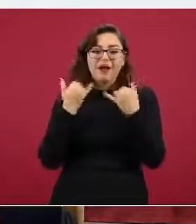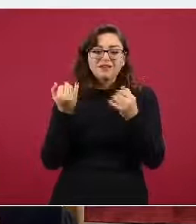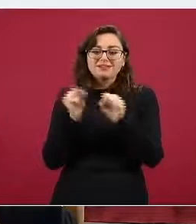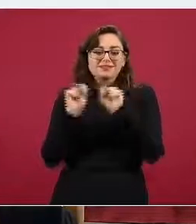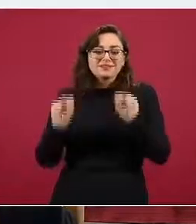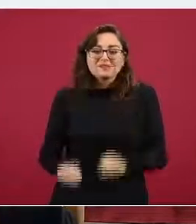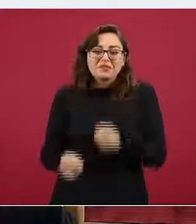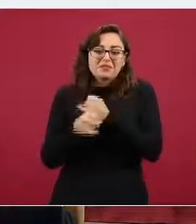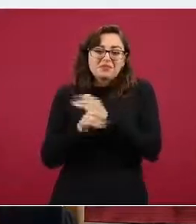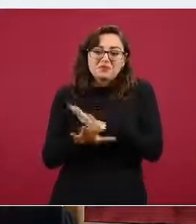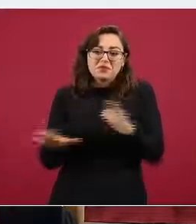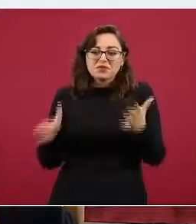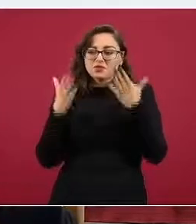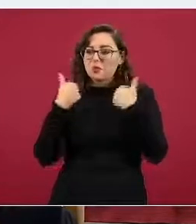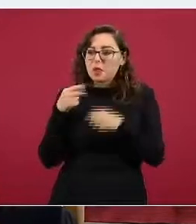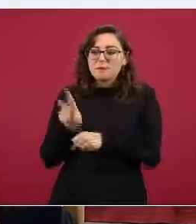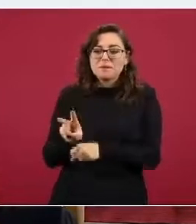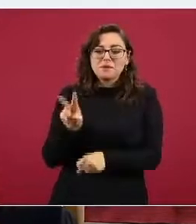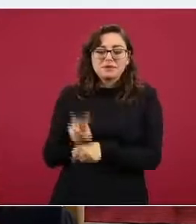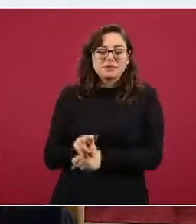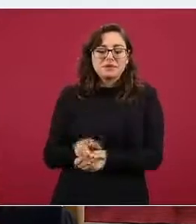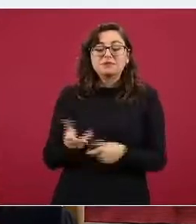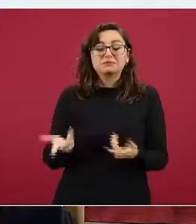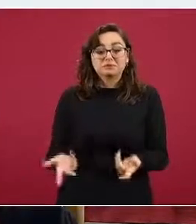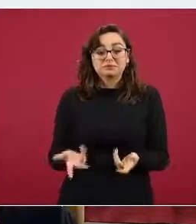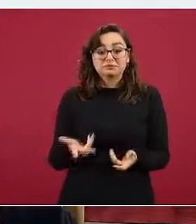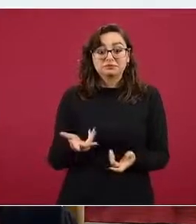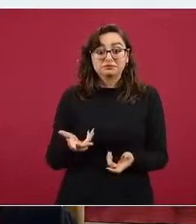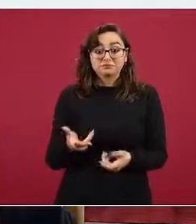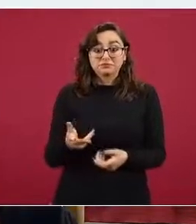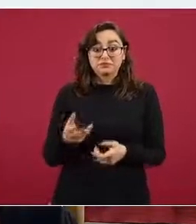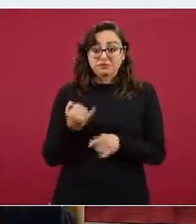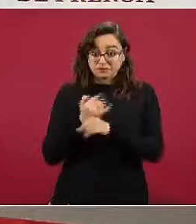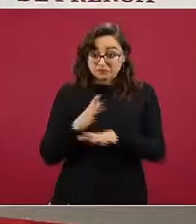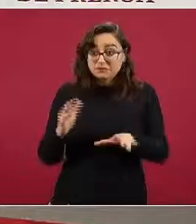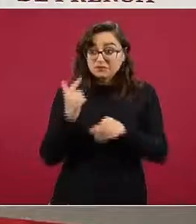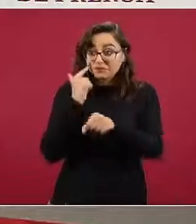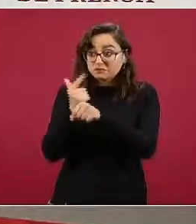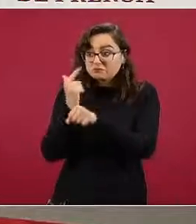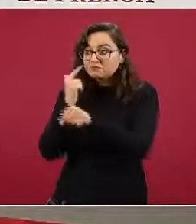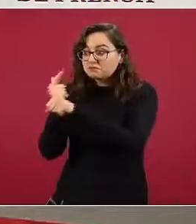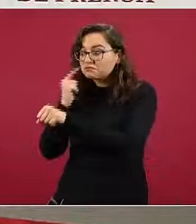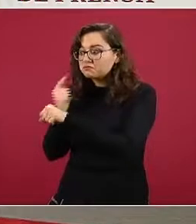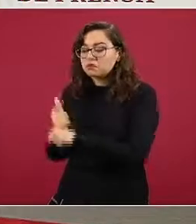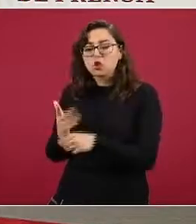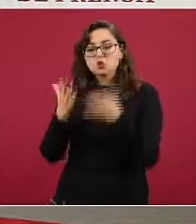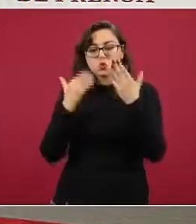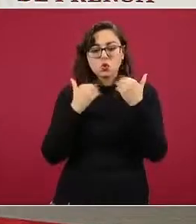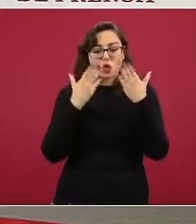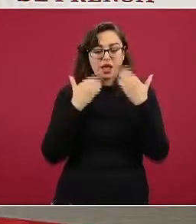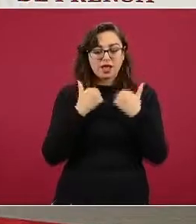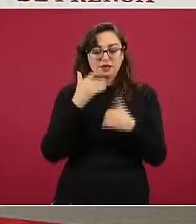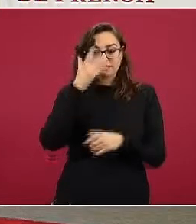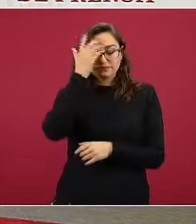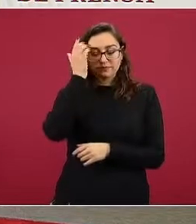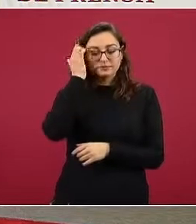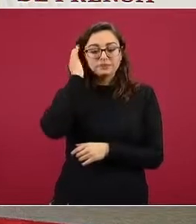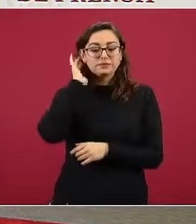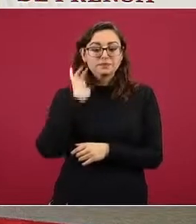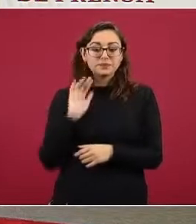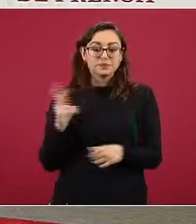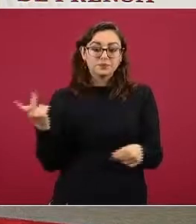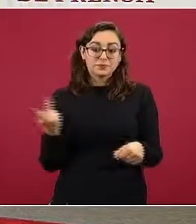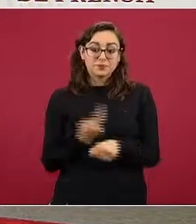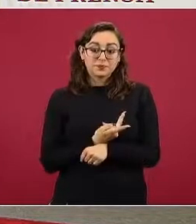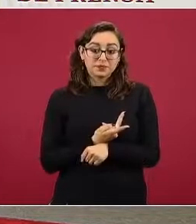información, no hay sistemas de vigilancia epidemiológica con la suficiente capacidad para detectar los casos. Y la consecuencia es